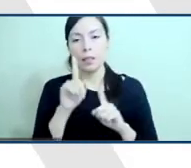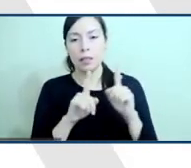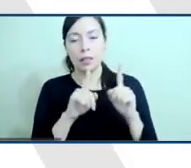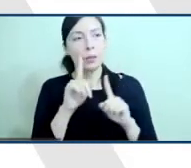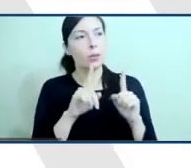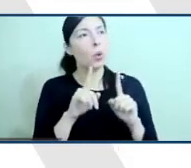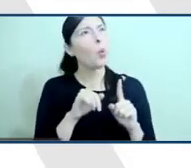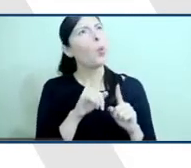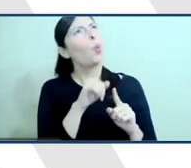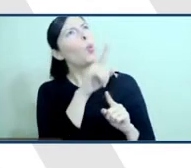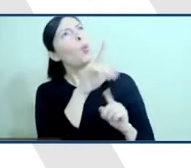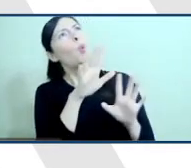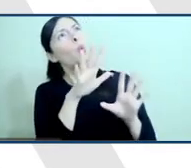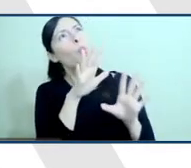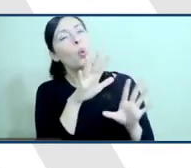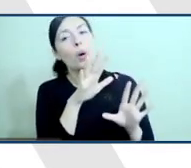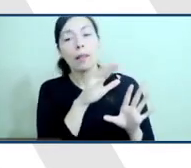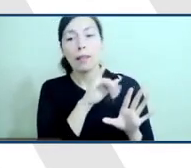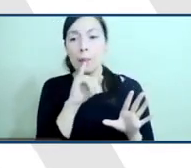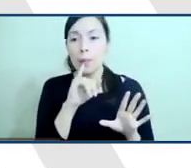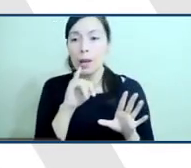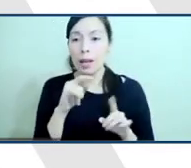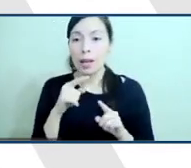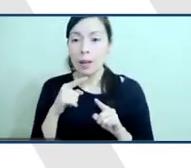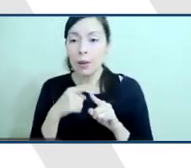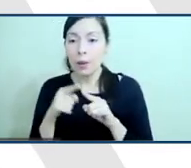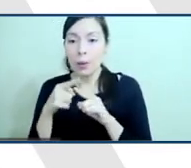horas. Entonces nos organizamos,